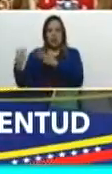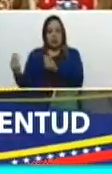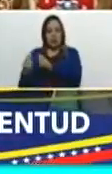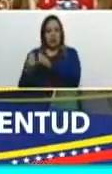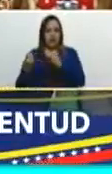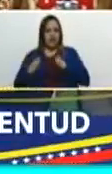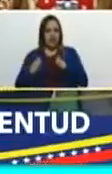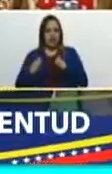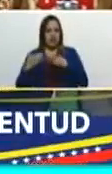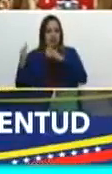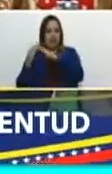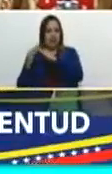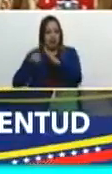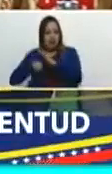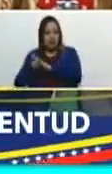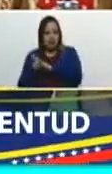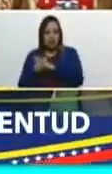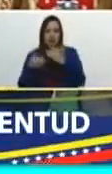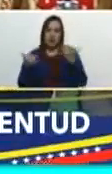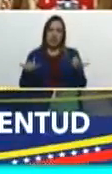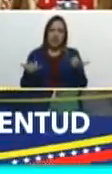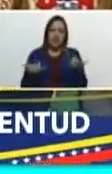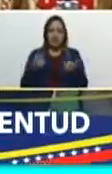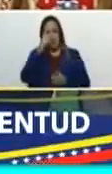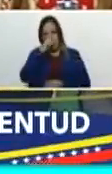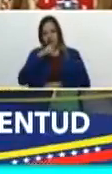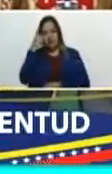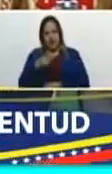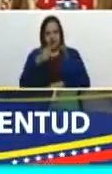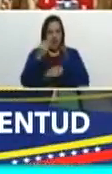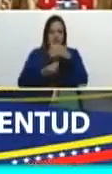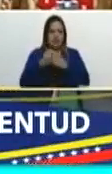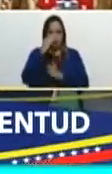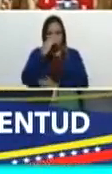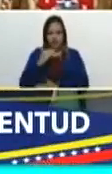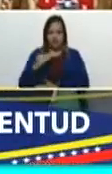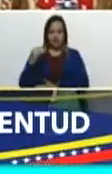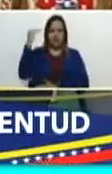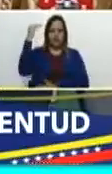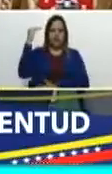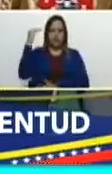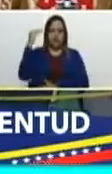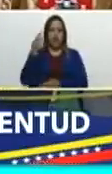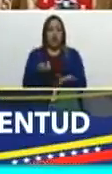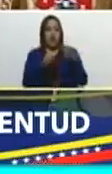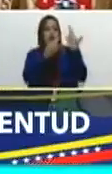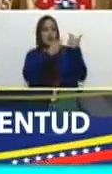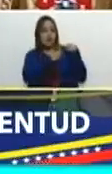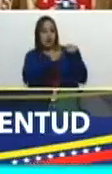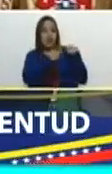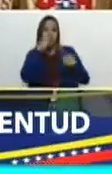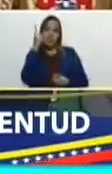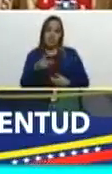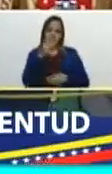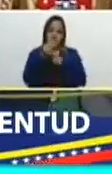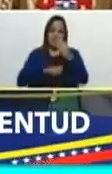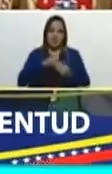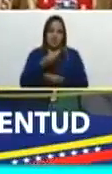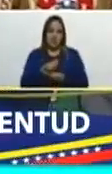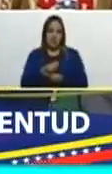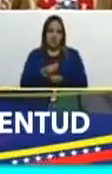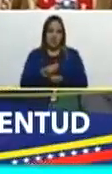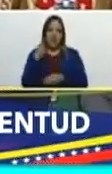cuando de repente ya en la edad que tiene que ser, con la responsabilidad que tiene que ser, les